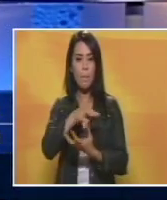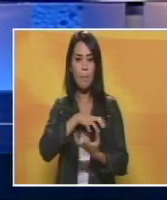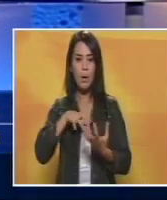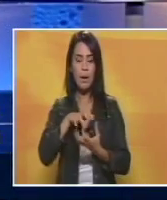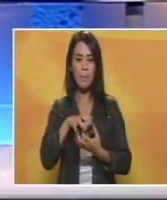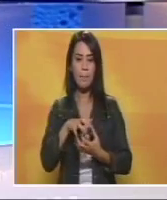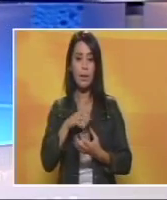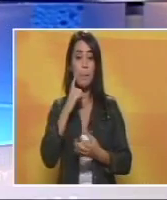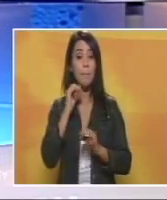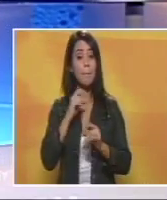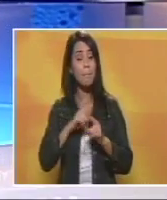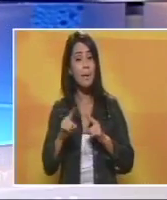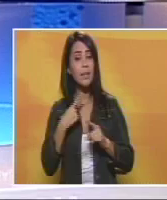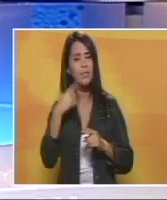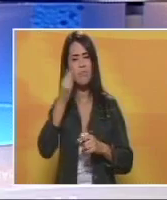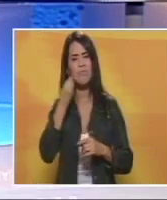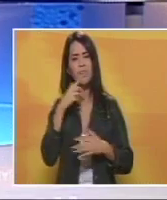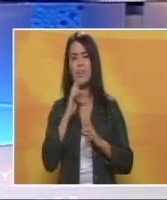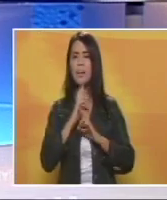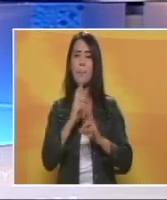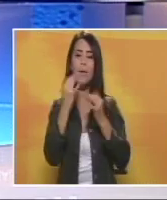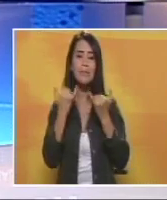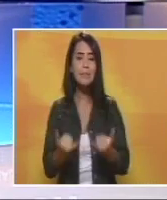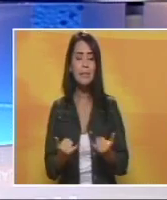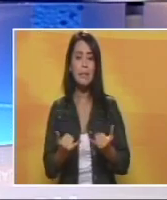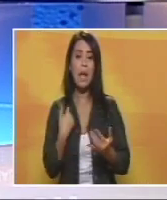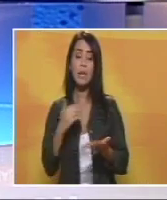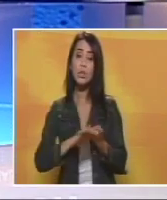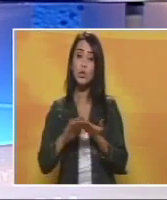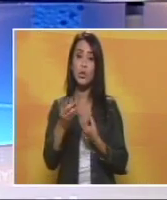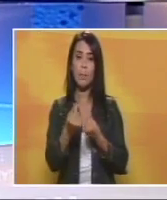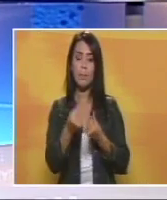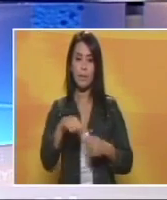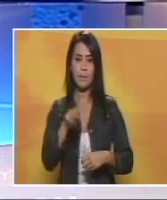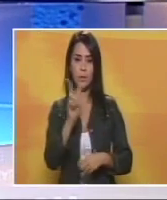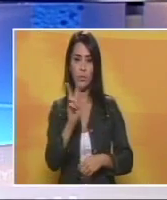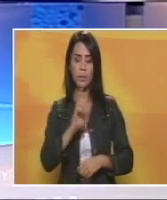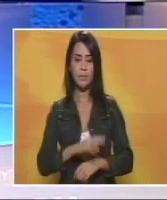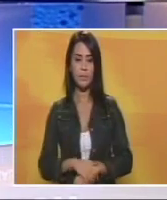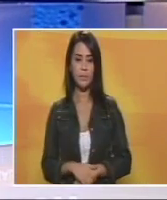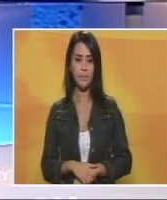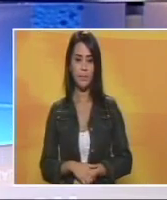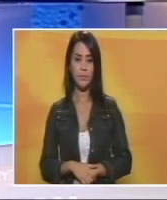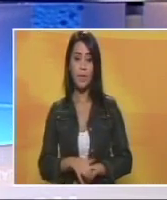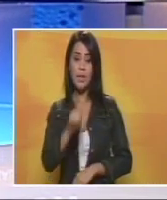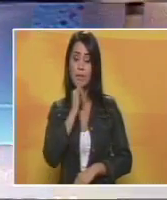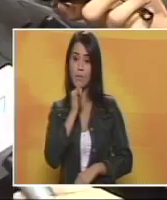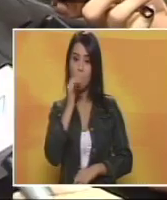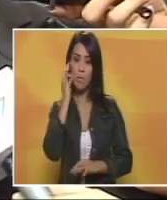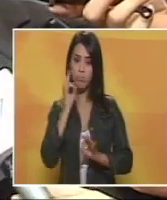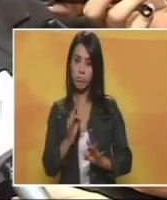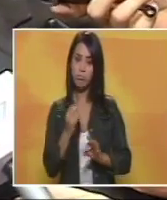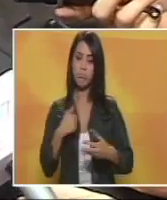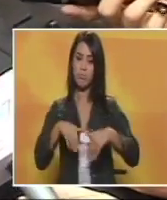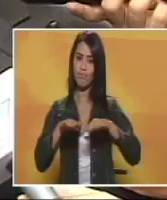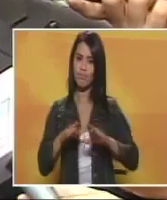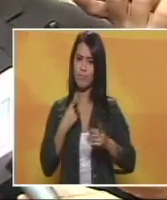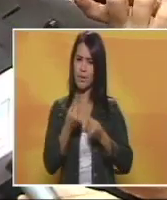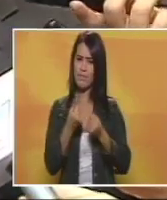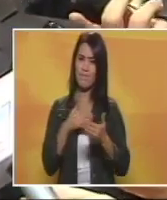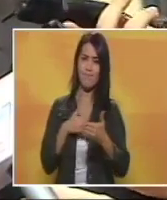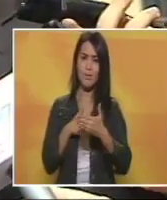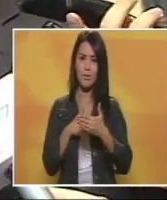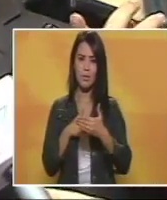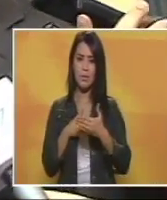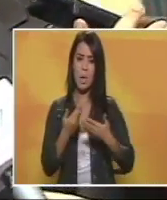actual, pero considera que se requieren de respuestas inmediatas que solucionen la economía de Venezuela. En este sentido, indicó que la paralización del dinero inorgánico,